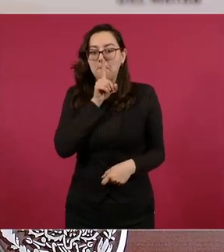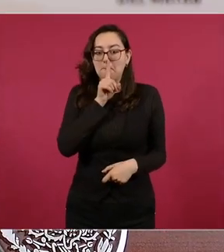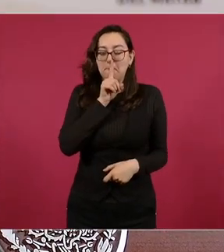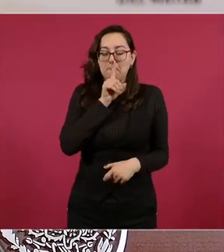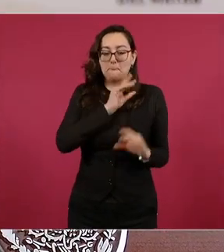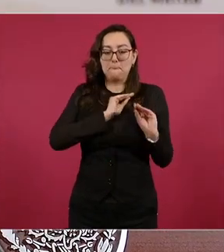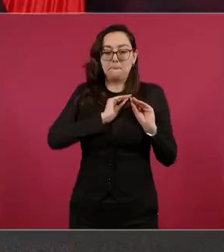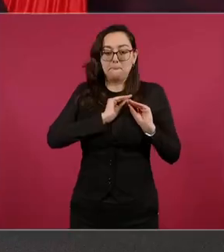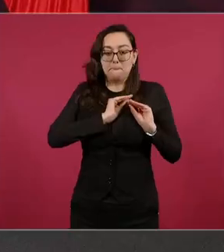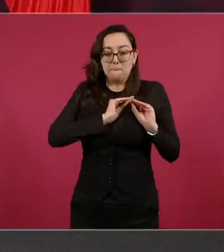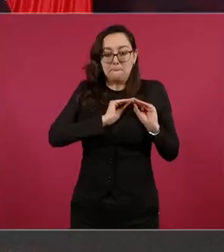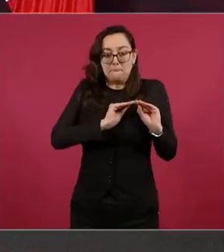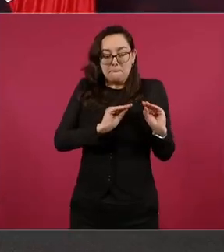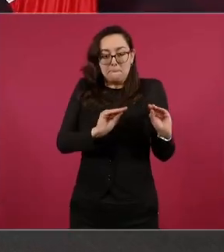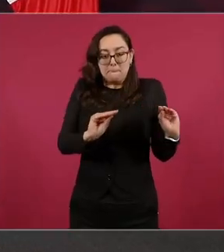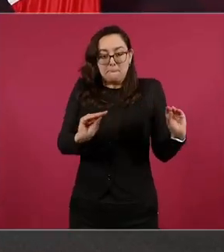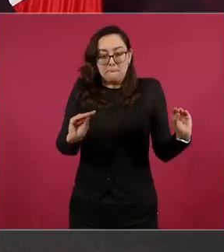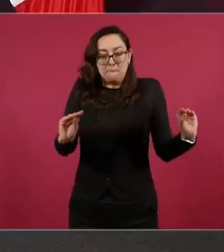silencio